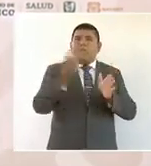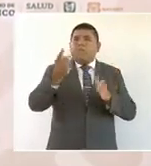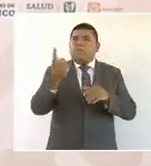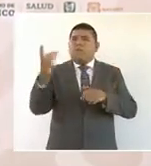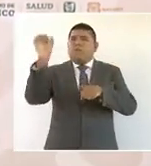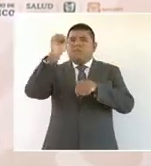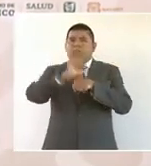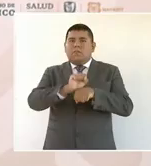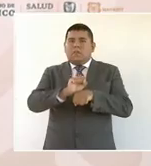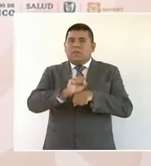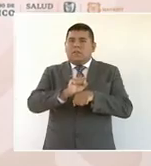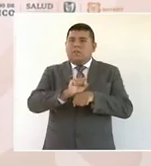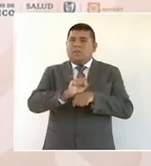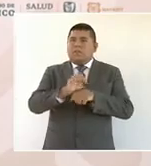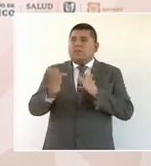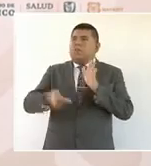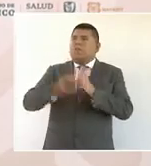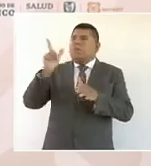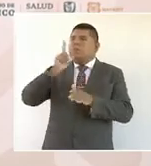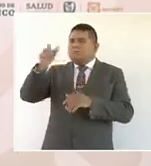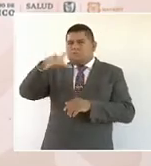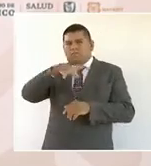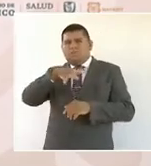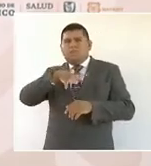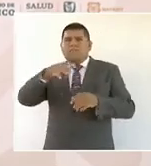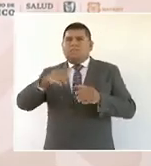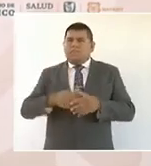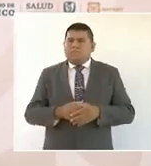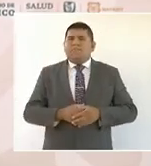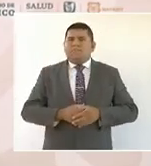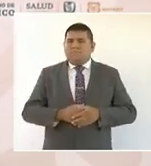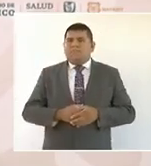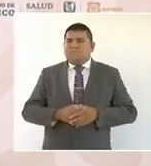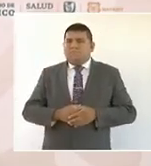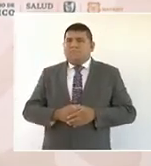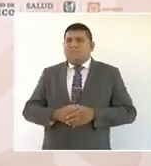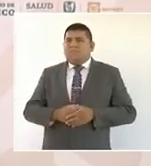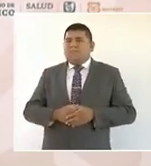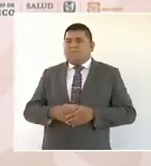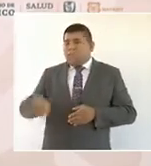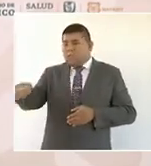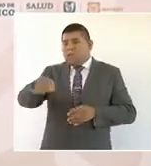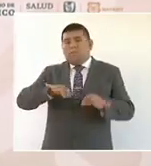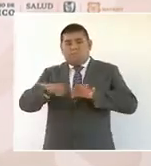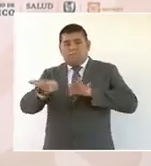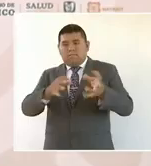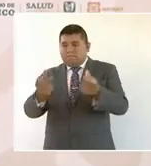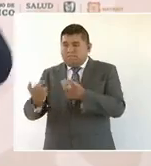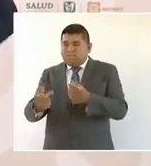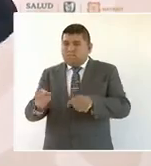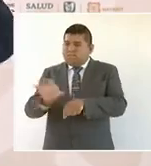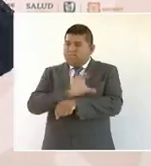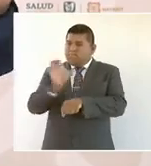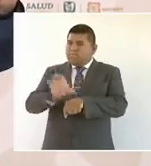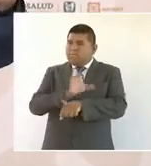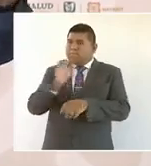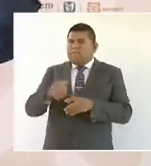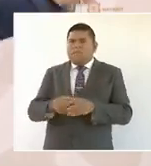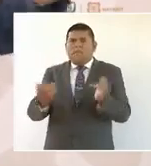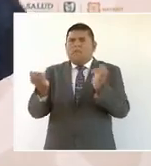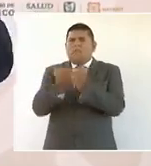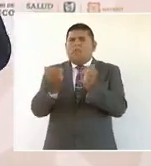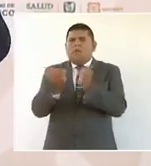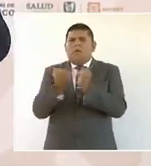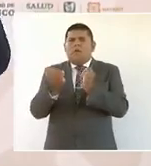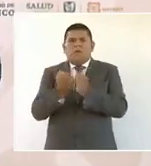esos trabajadores restablecen la energía eléctrica. Los trabajadores electricistas. Y lo mismo